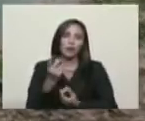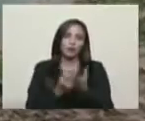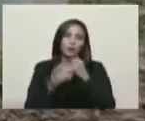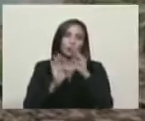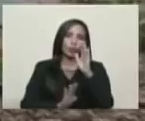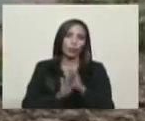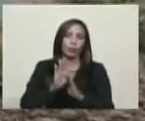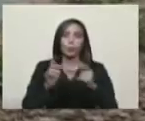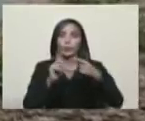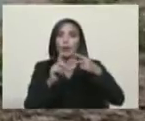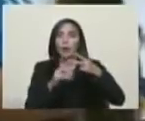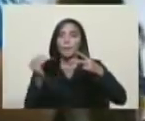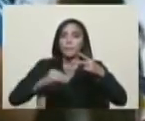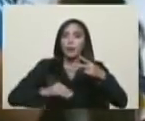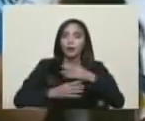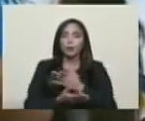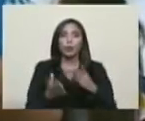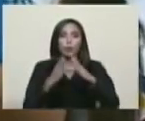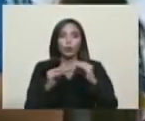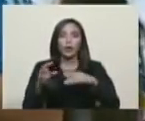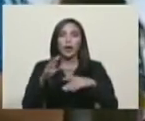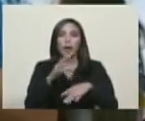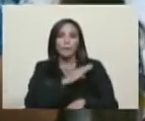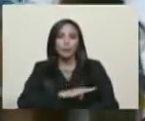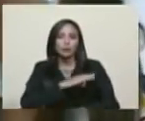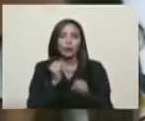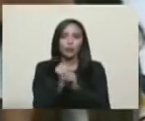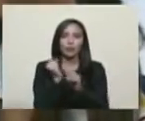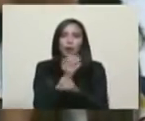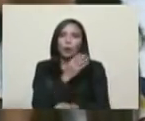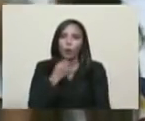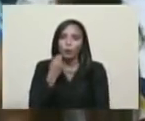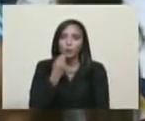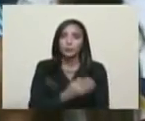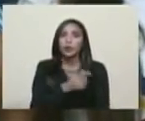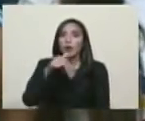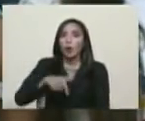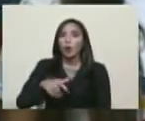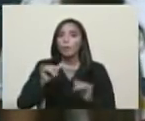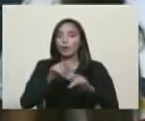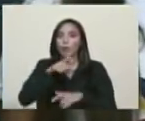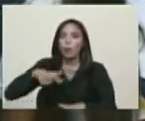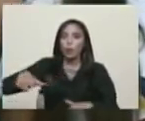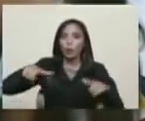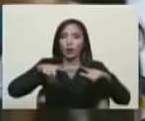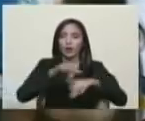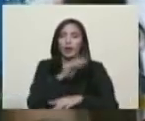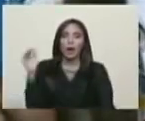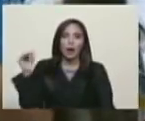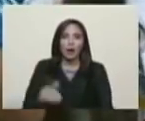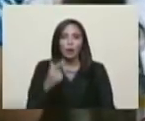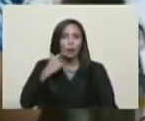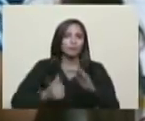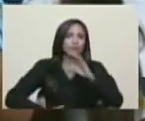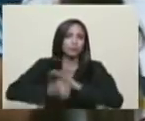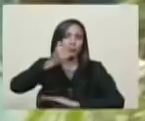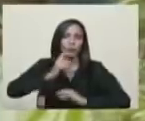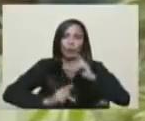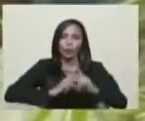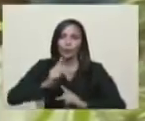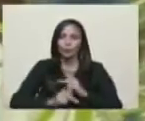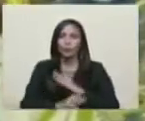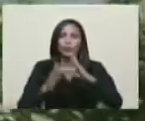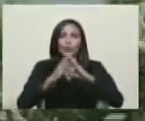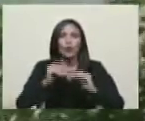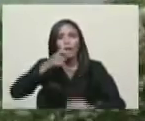En segundo lugar, fortalecer la gran misión Chamba Juvenil. Por eso hoy desde acá, una de las tierras más productivas del Valle de